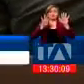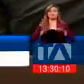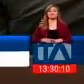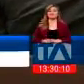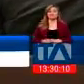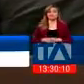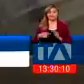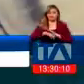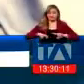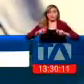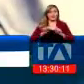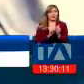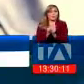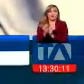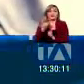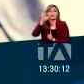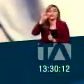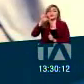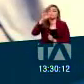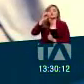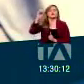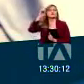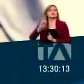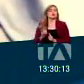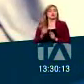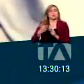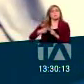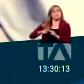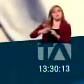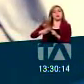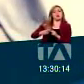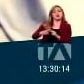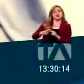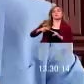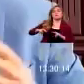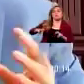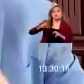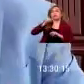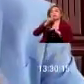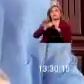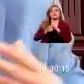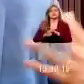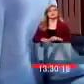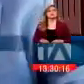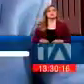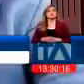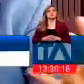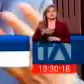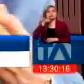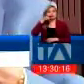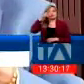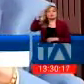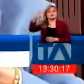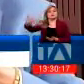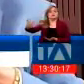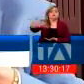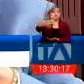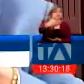pasaron la etapa de investigación. El 90% siguen en la fase inicial o de indagación reservada. En ese lapso, el fiscal tiene que